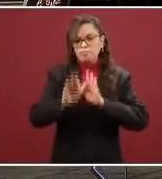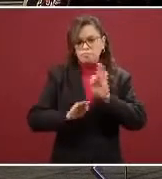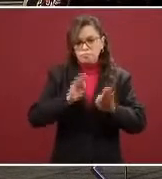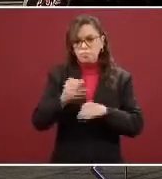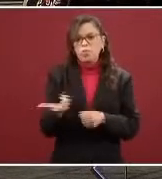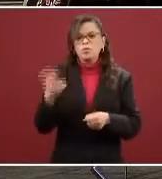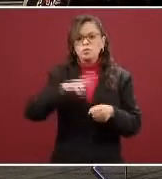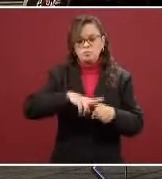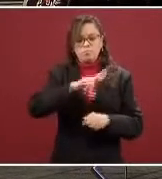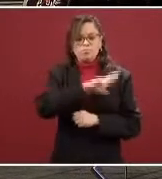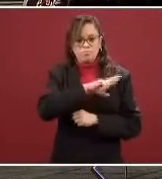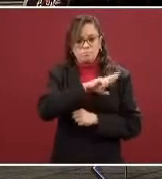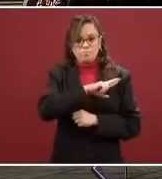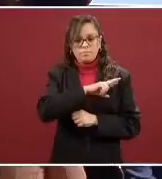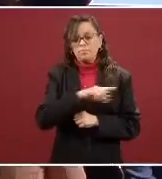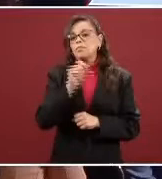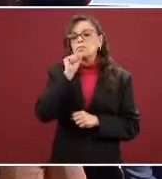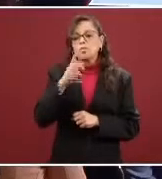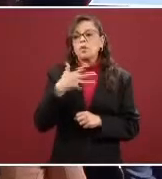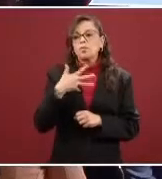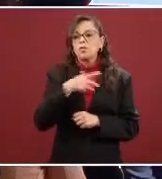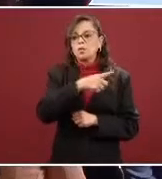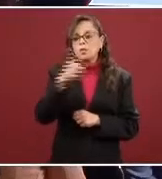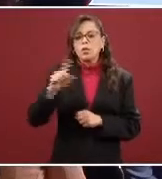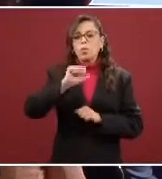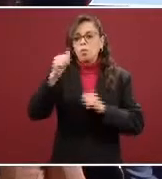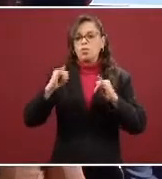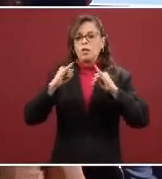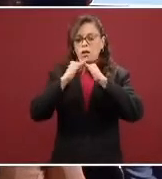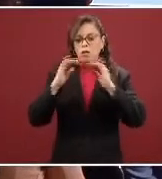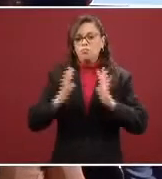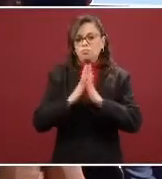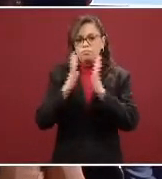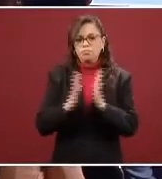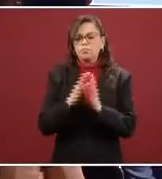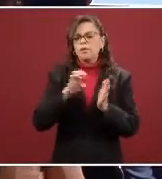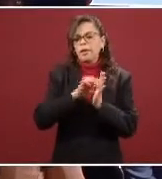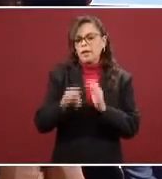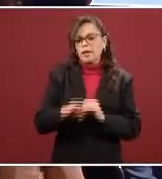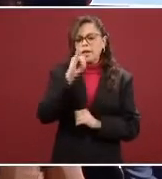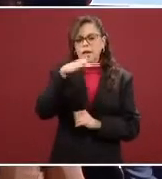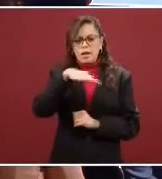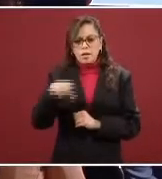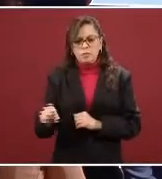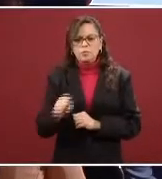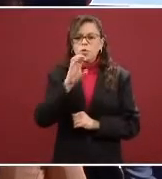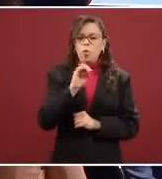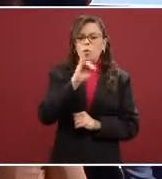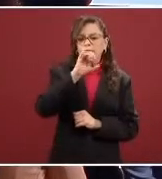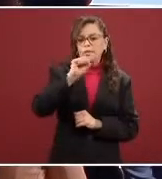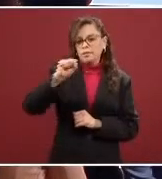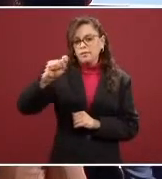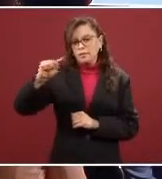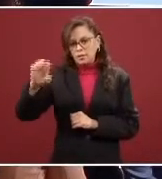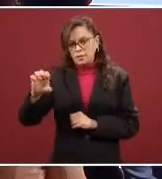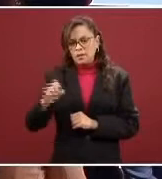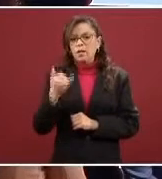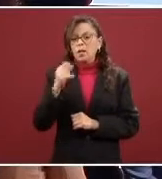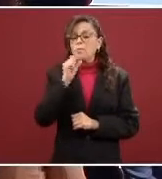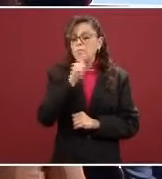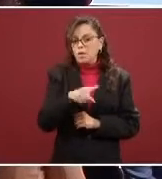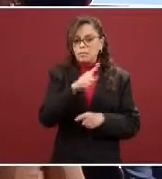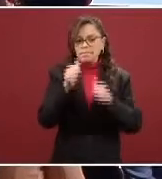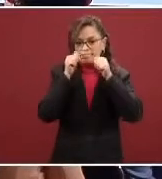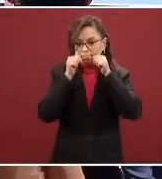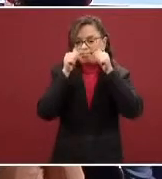También tenemos participación de las otras instituciones como el IMSS, como el ISSSTE o algunas más que también han atendido